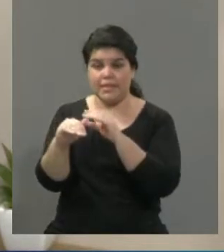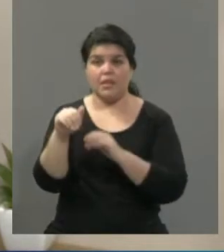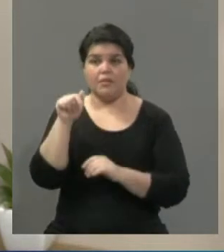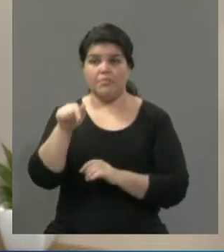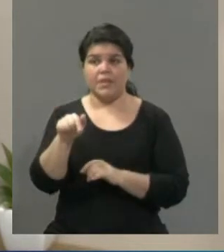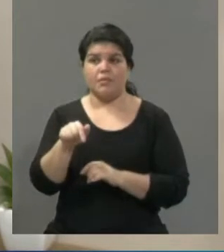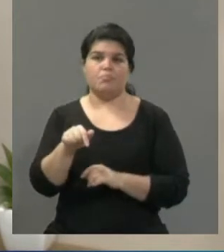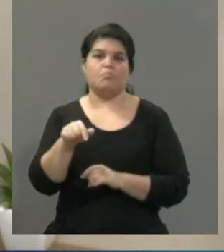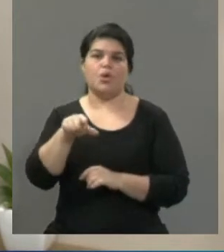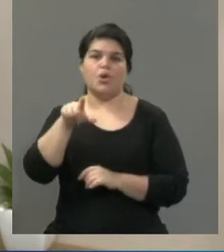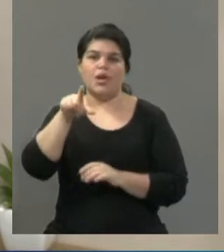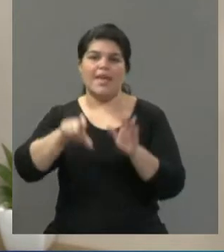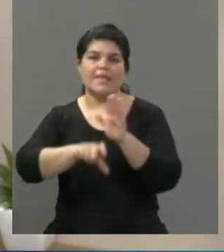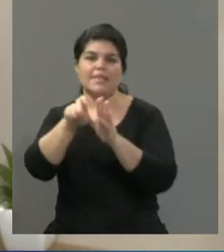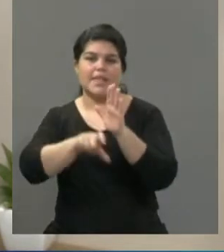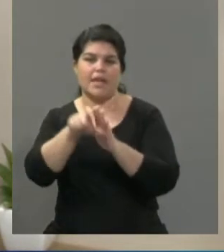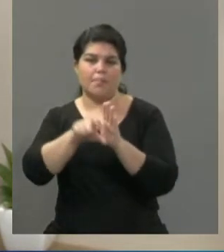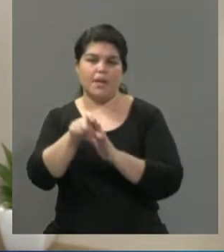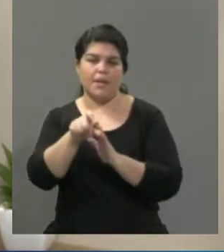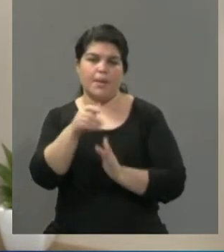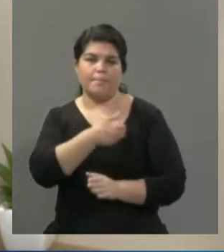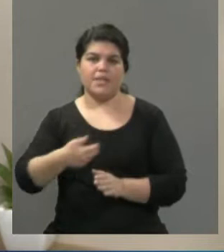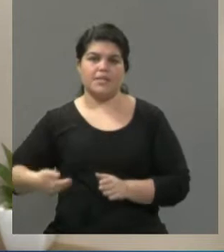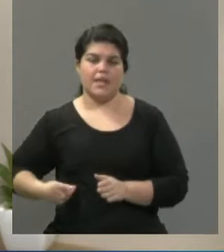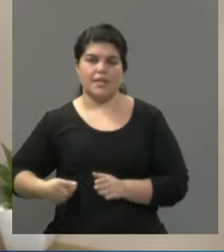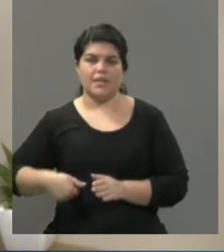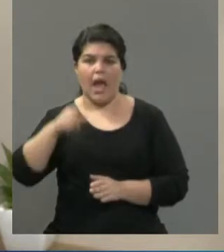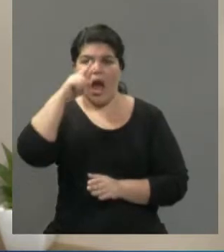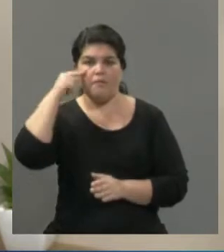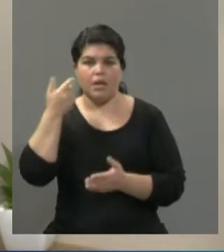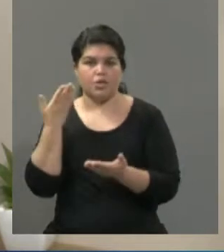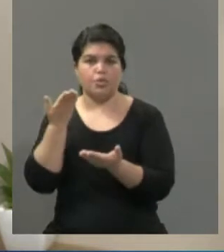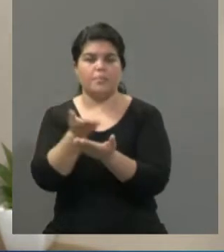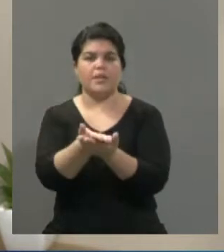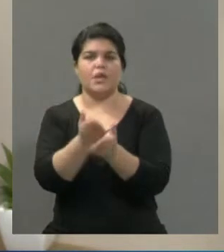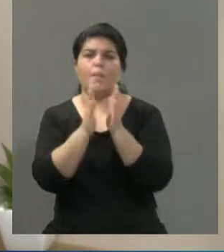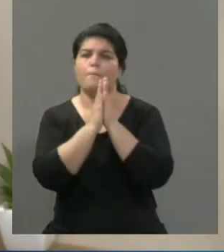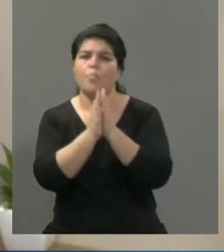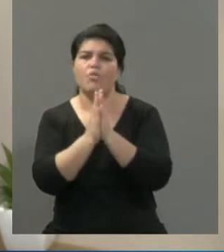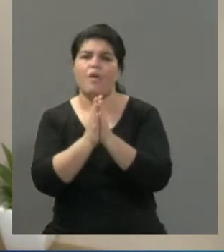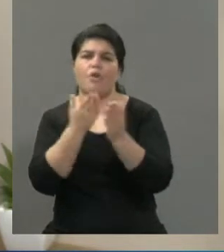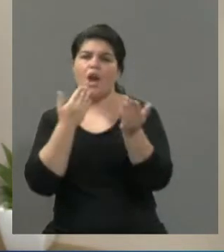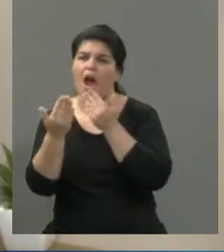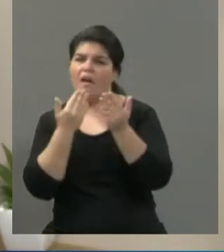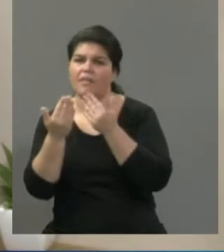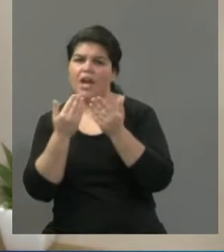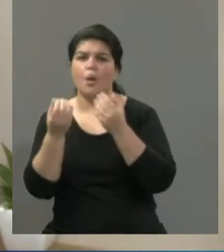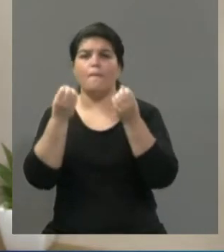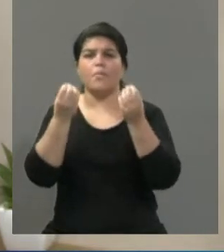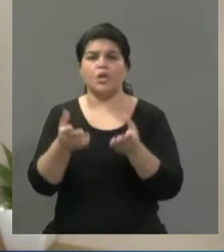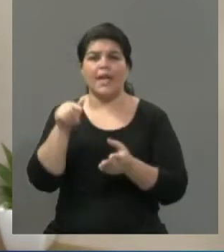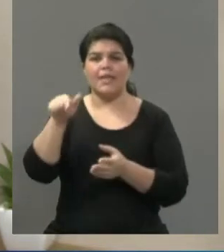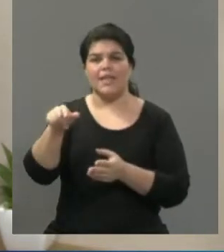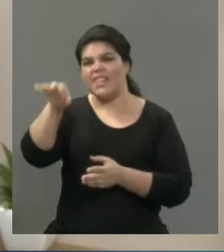por Instagram al presidente Alberto Fernández, y se ve claramente el mensaje, dice que quería hablar con él por la situación que estaban atravesando los actores, y